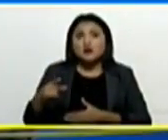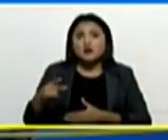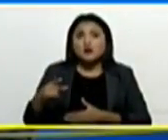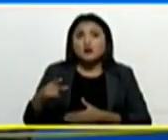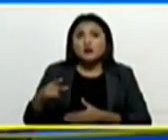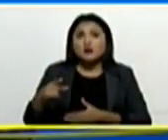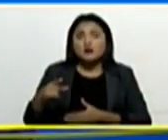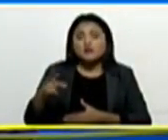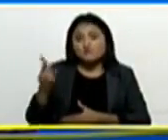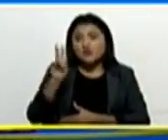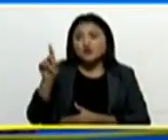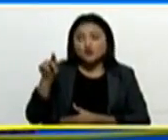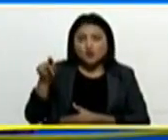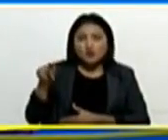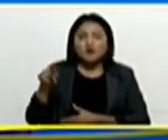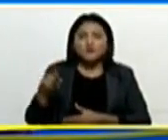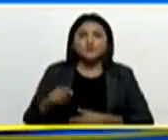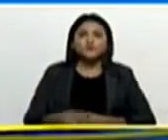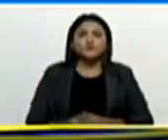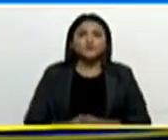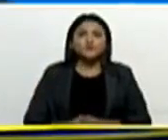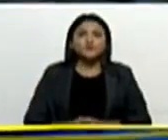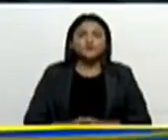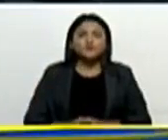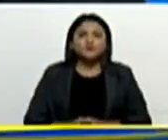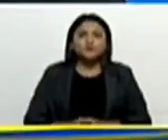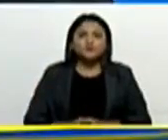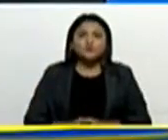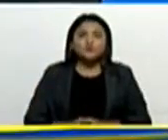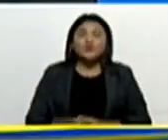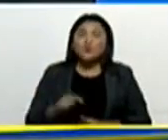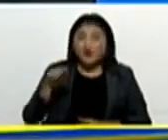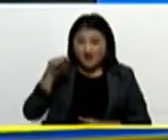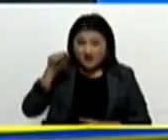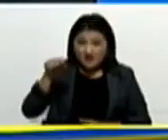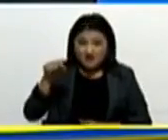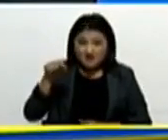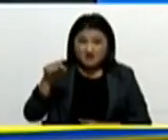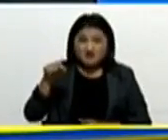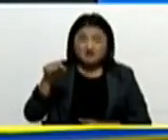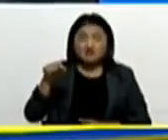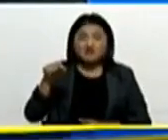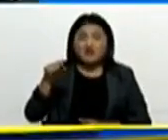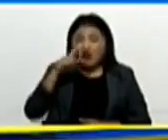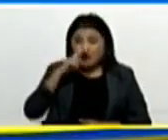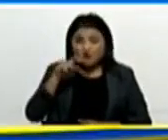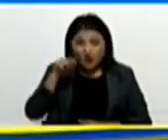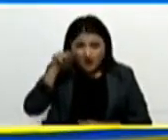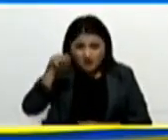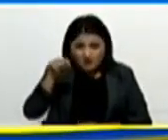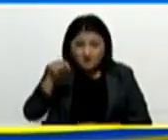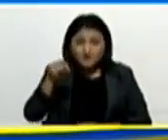pueblo venezolano, porque ya desde ese momento